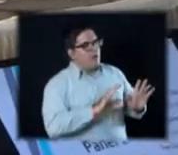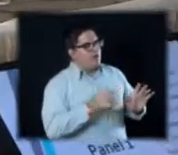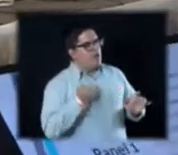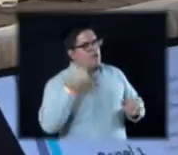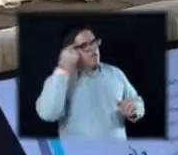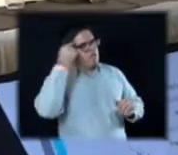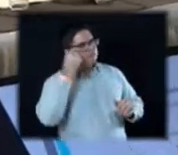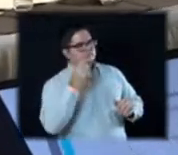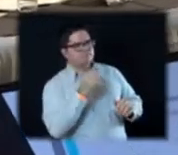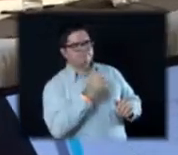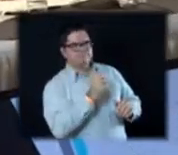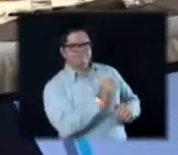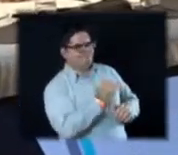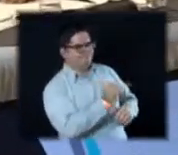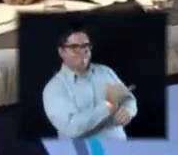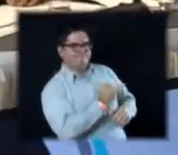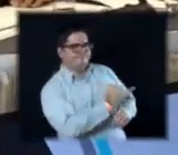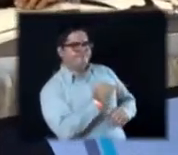Estoy de acuerdo con usted.